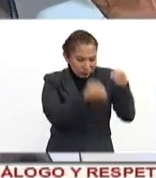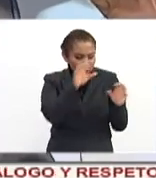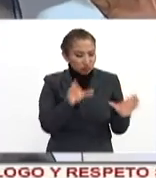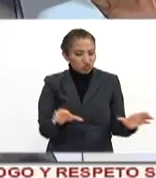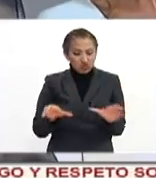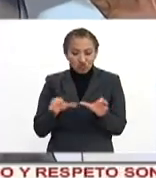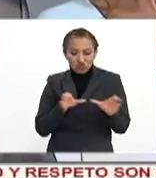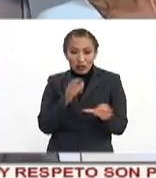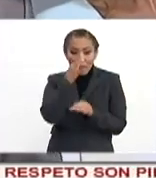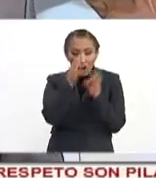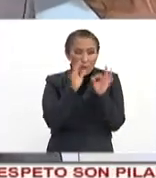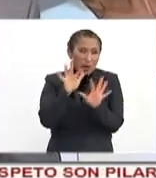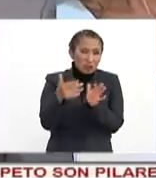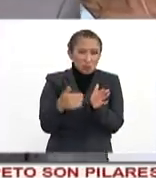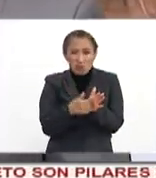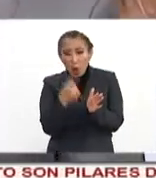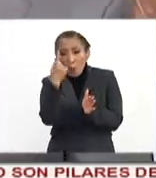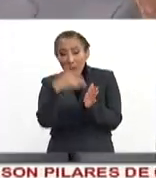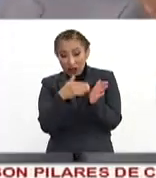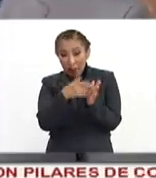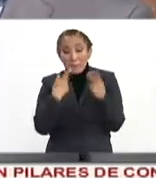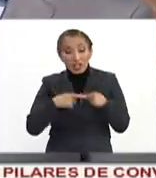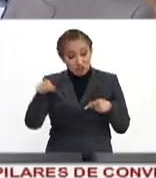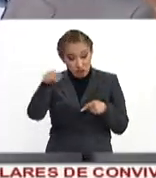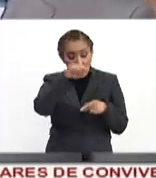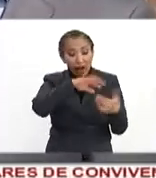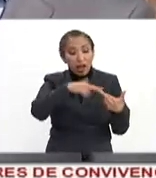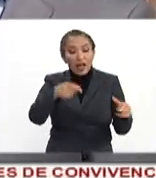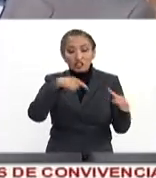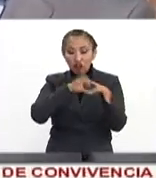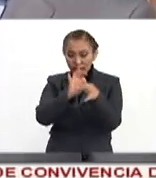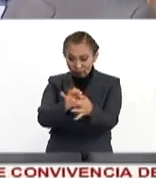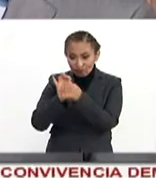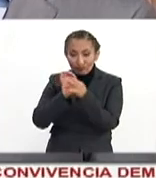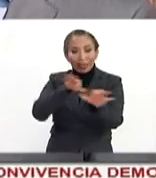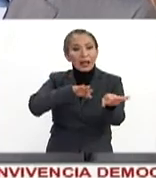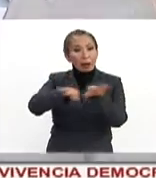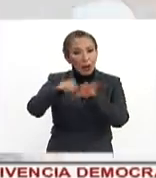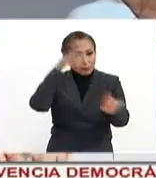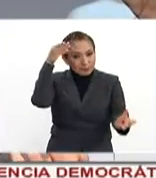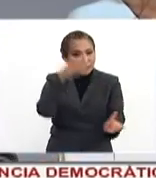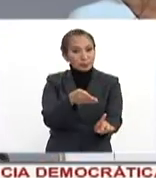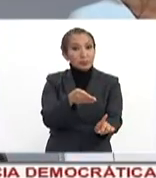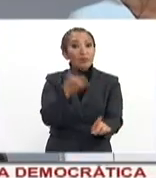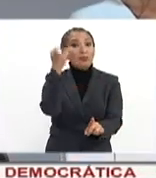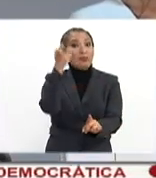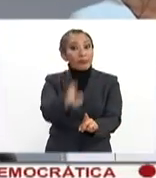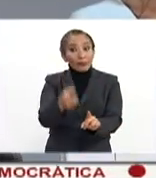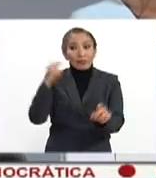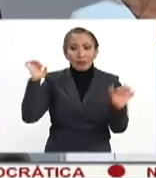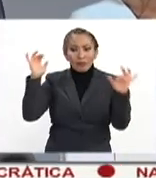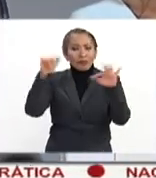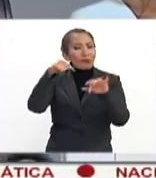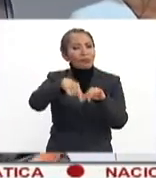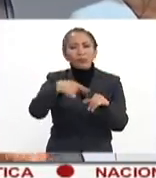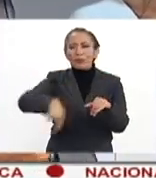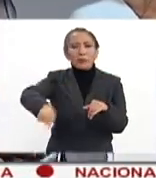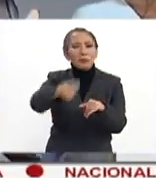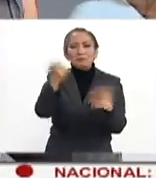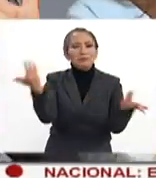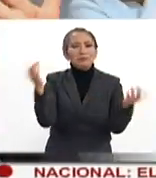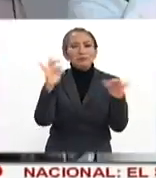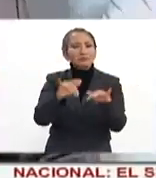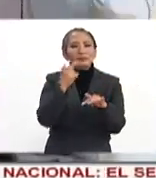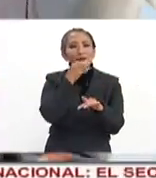a nivel nacional, hay cerca de 1 millón de personas que están vinculadas con este propósito. Este tipo de eventos lo que hace